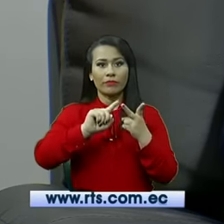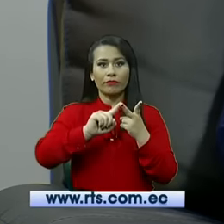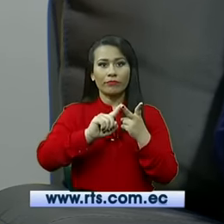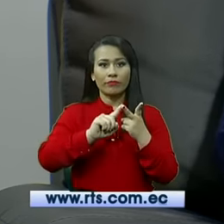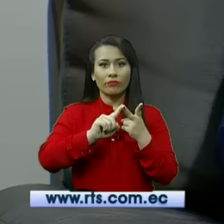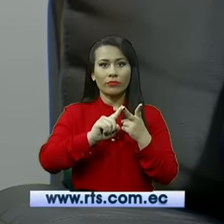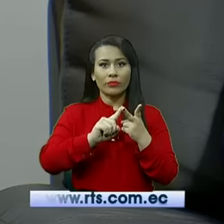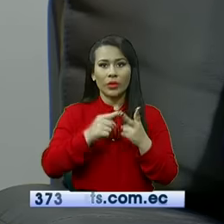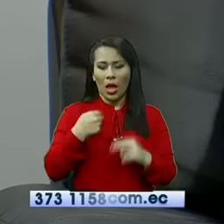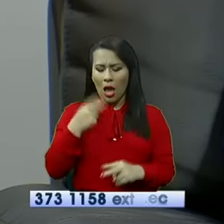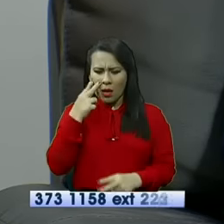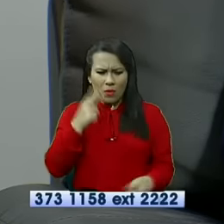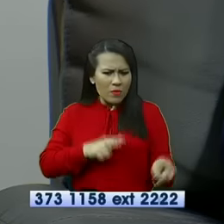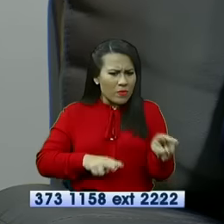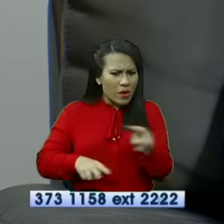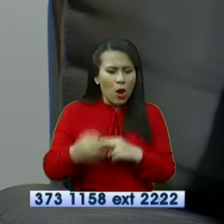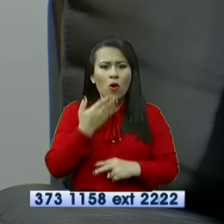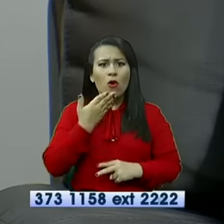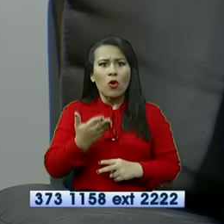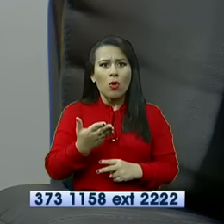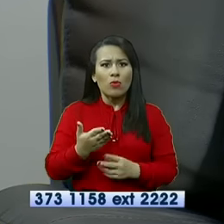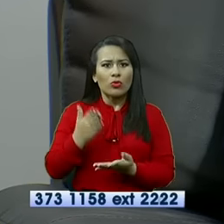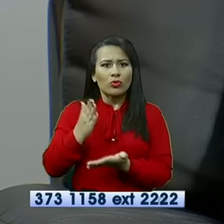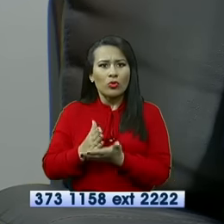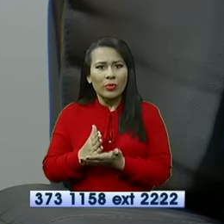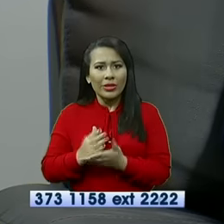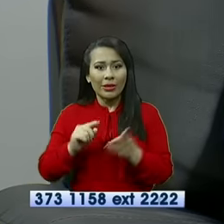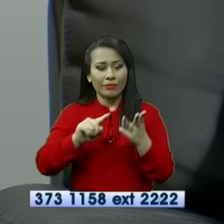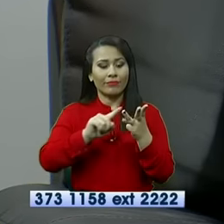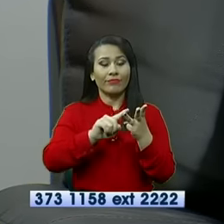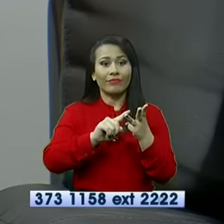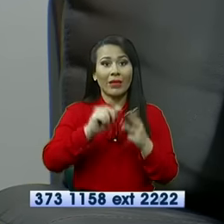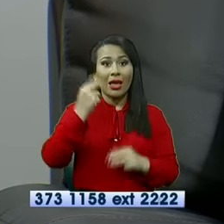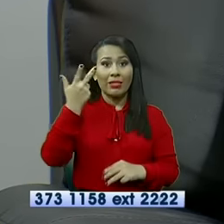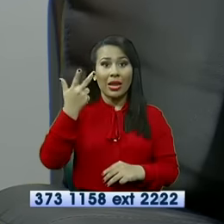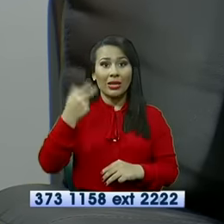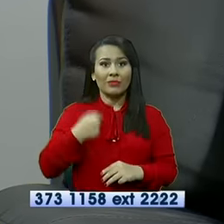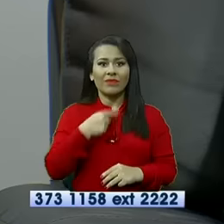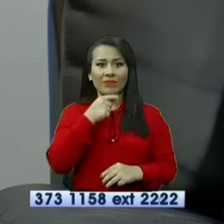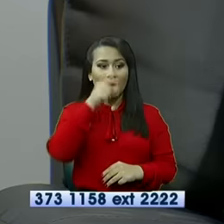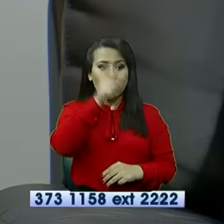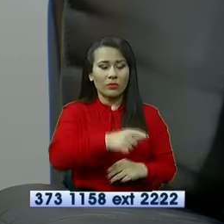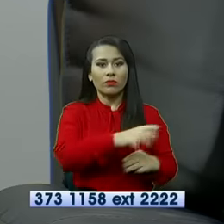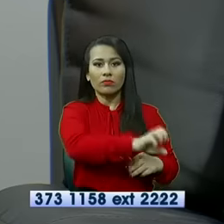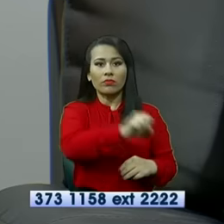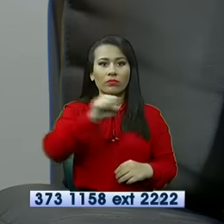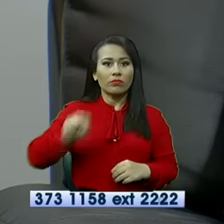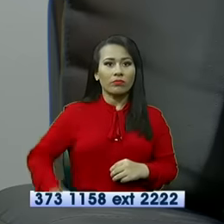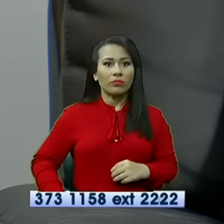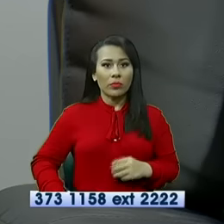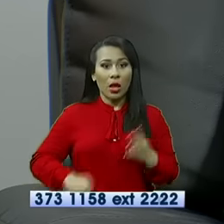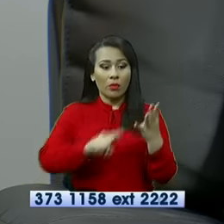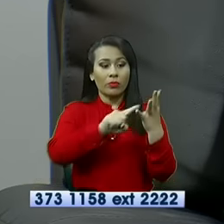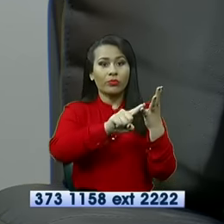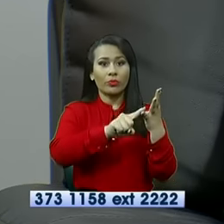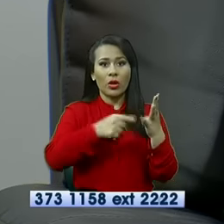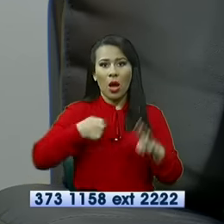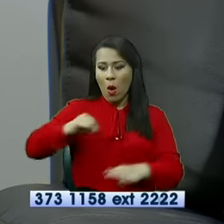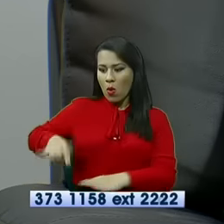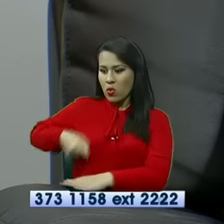la disuasion tres la represión cuatro el